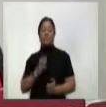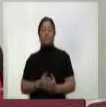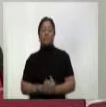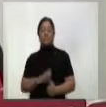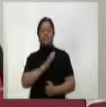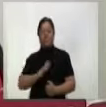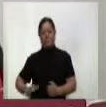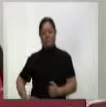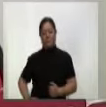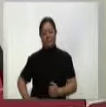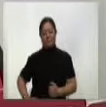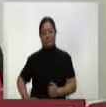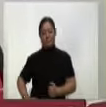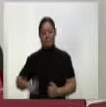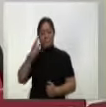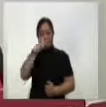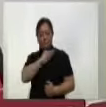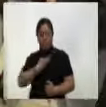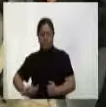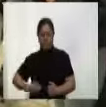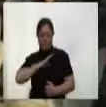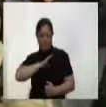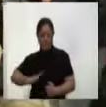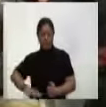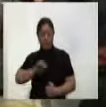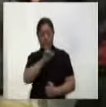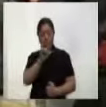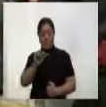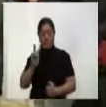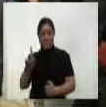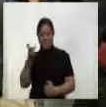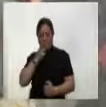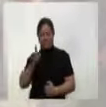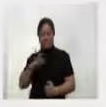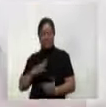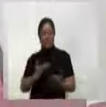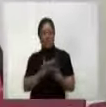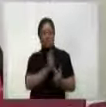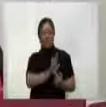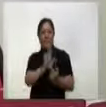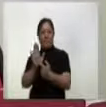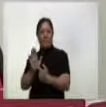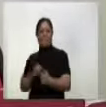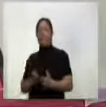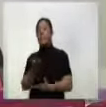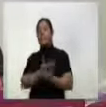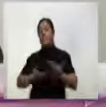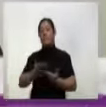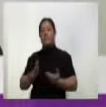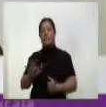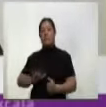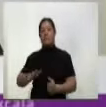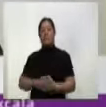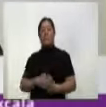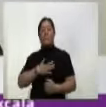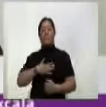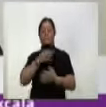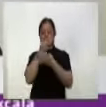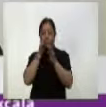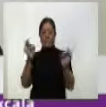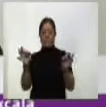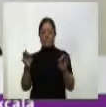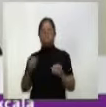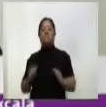de Tlaxcala, Anabel Alvarado Varela, presentó sus propuestas en materia de servicios públicos. vamos a promover la vivienda digna